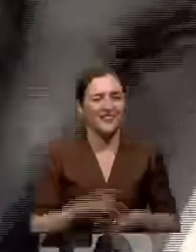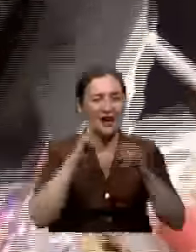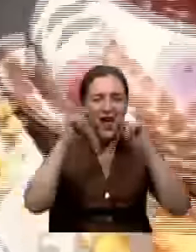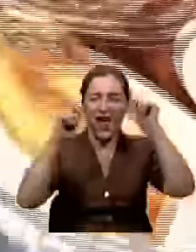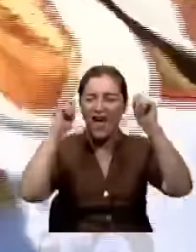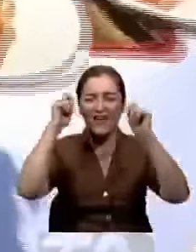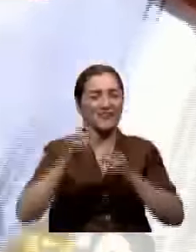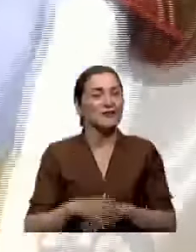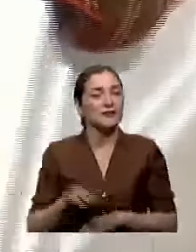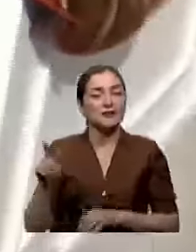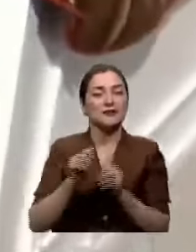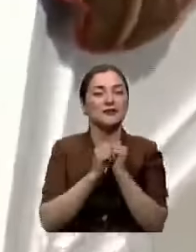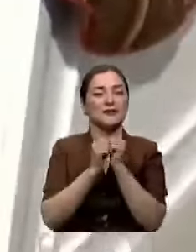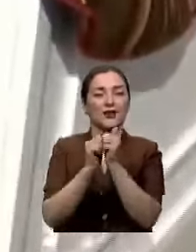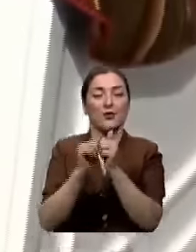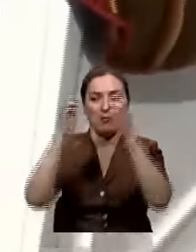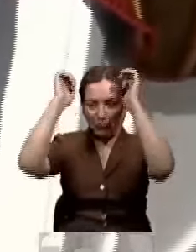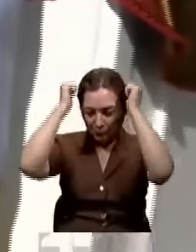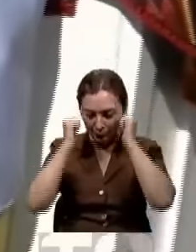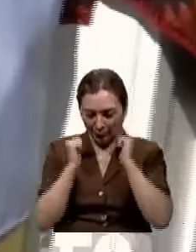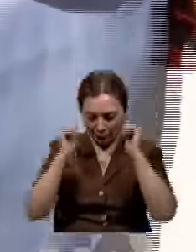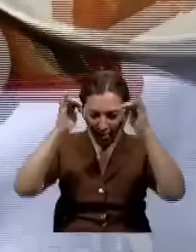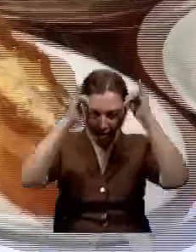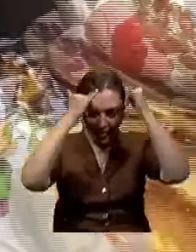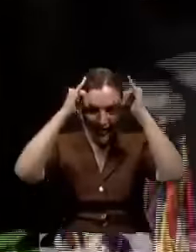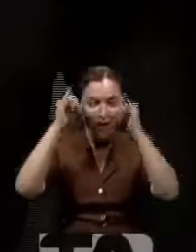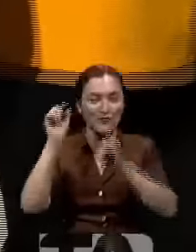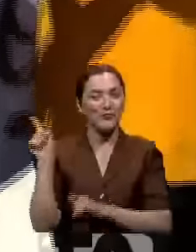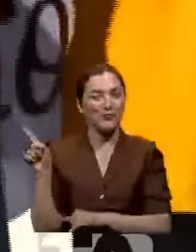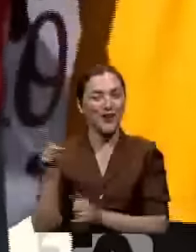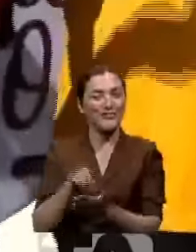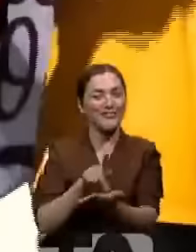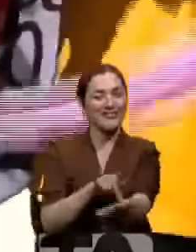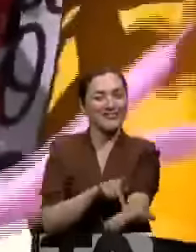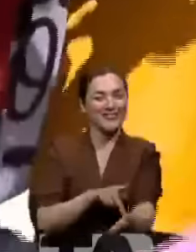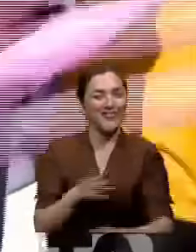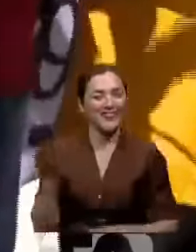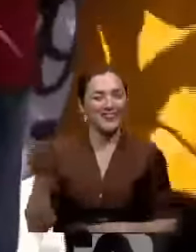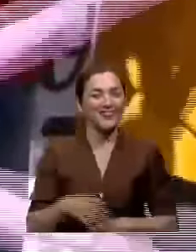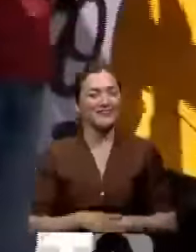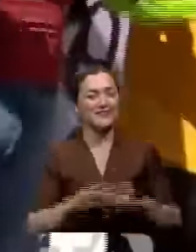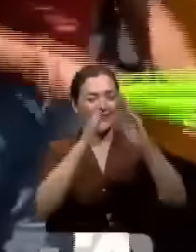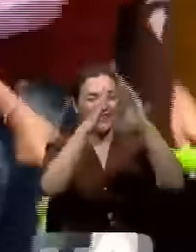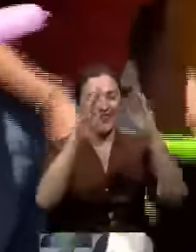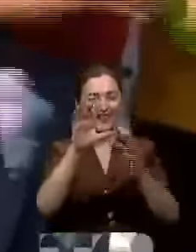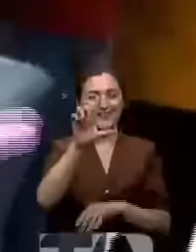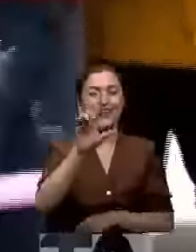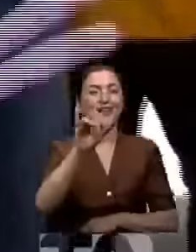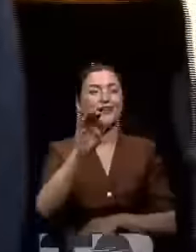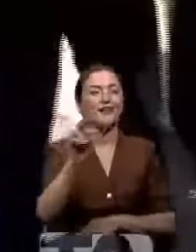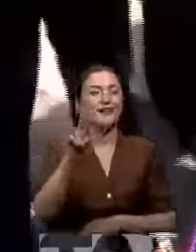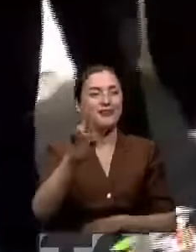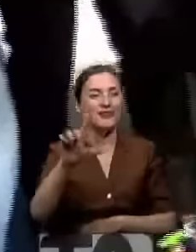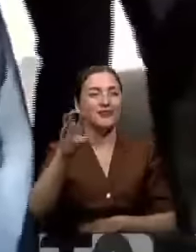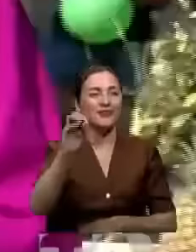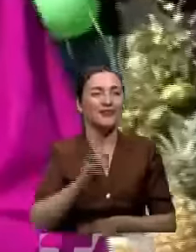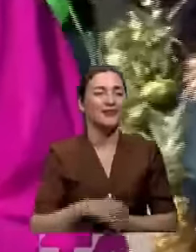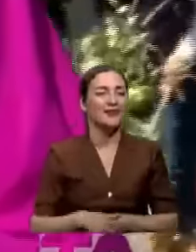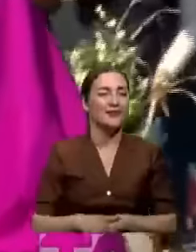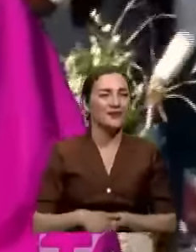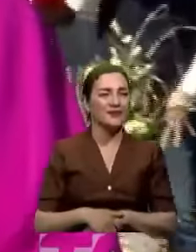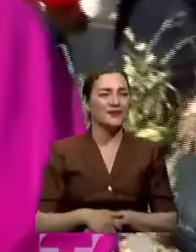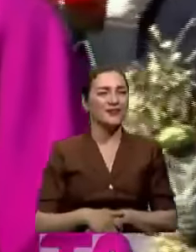Y han venido acompañados incluso de la mascota, la tradicional vaquita de la Casa del Librillo. Pero vamos a conocer